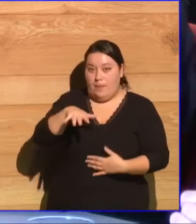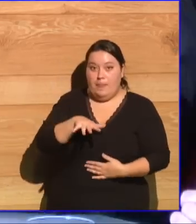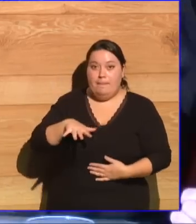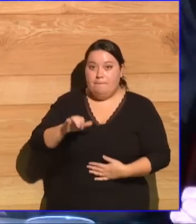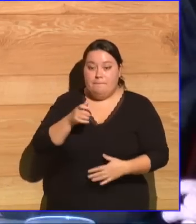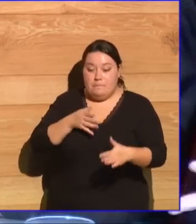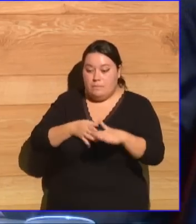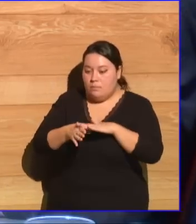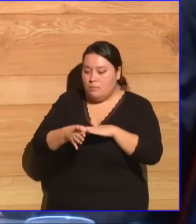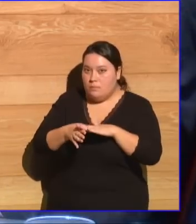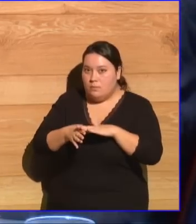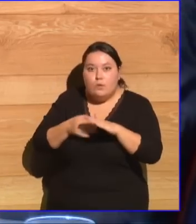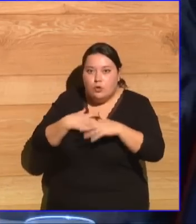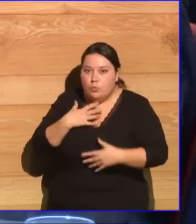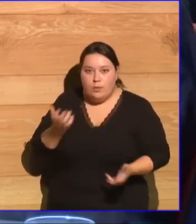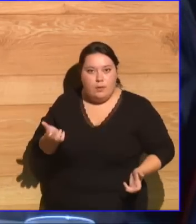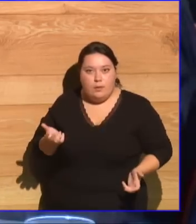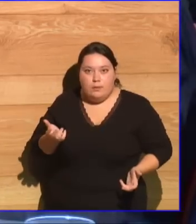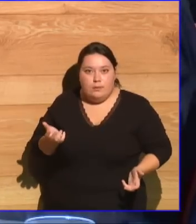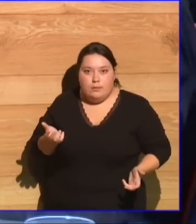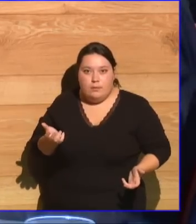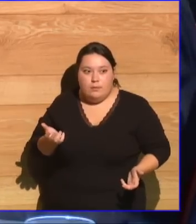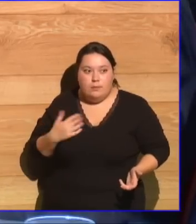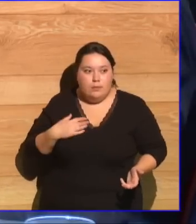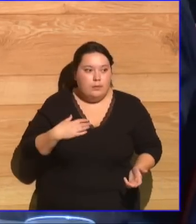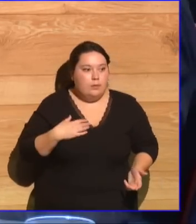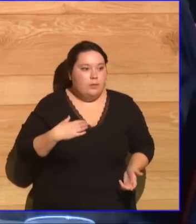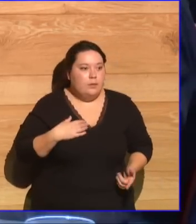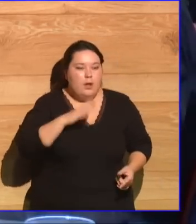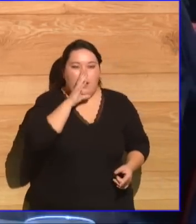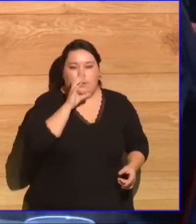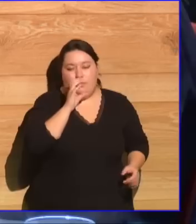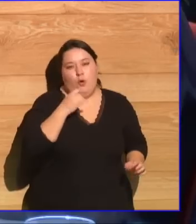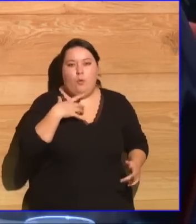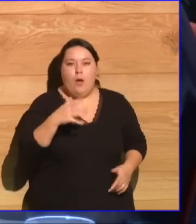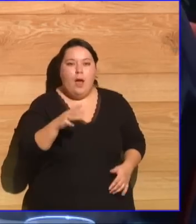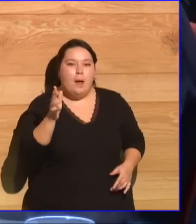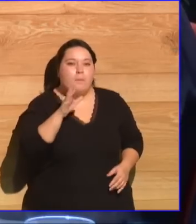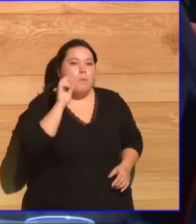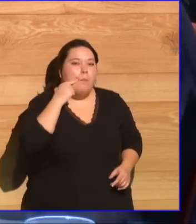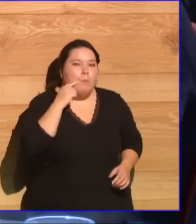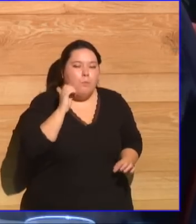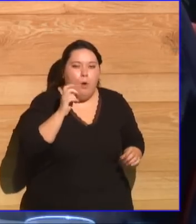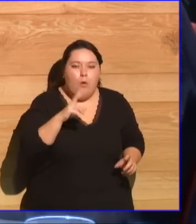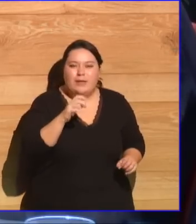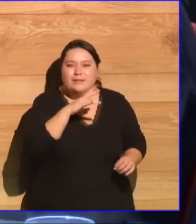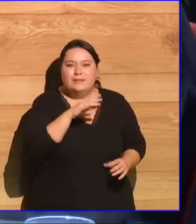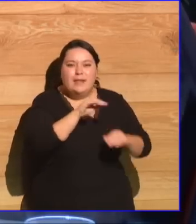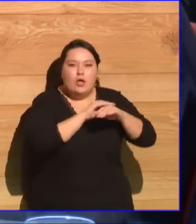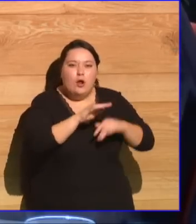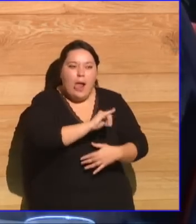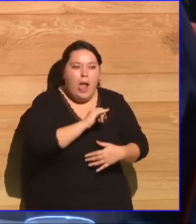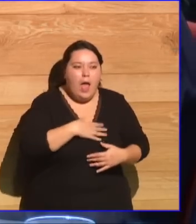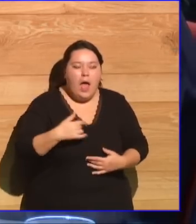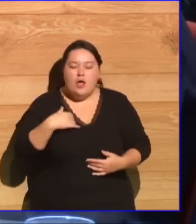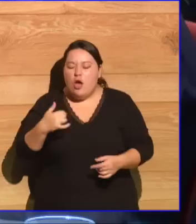la podía utilizar. Y entonces, yo ya, ¡Juanito, hay bombones de licor! yo percibía con ¡Soy tu tío